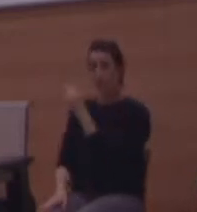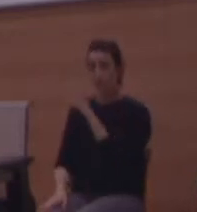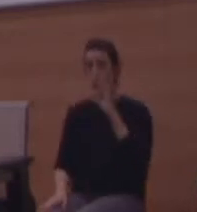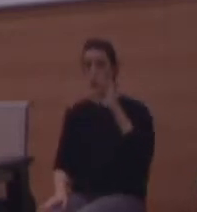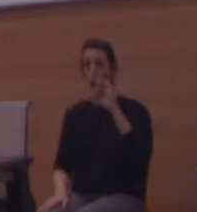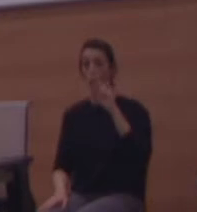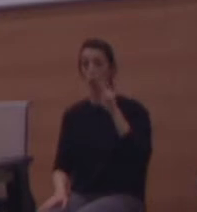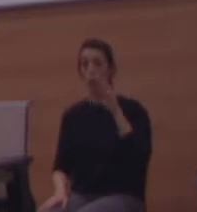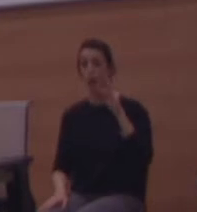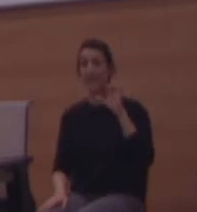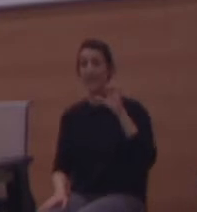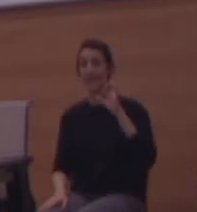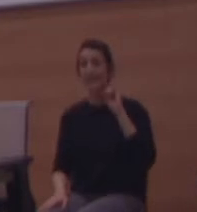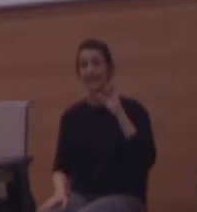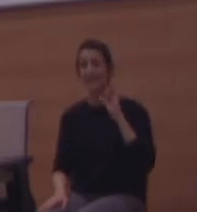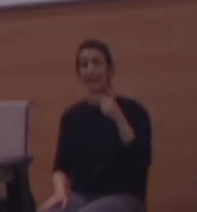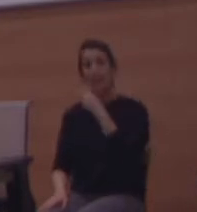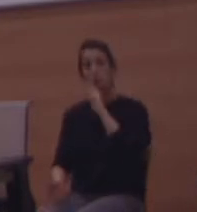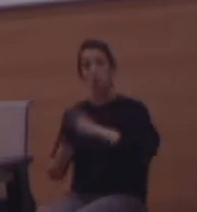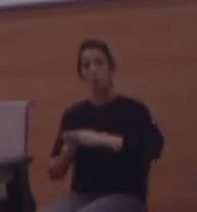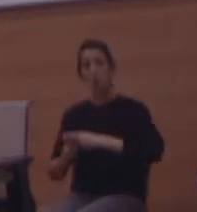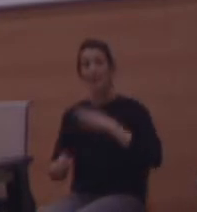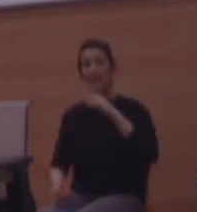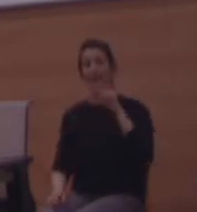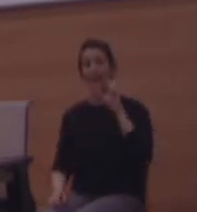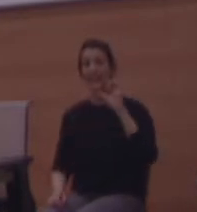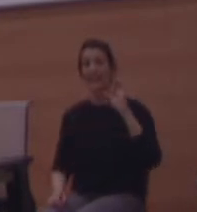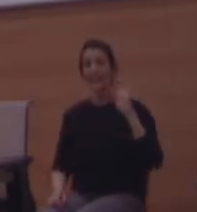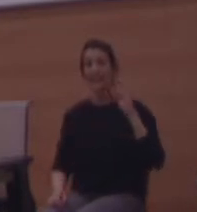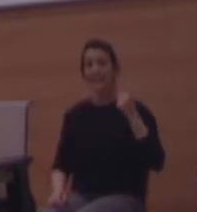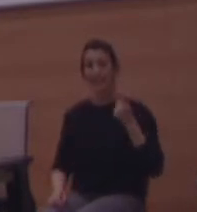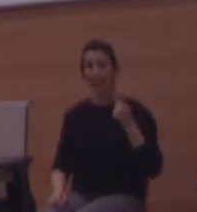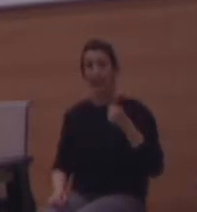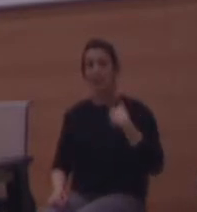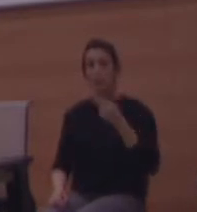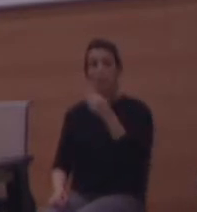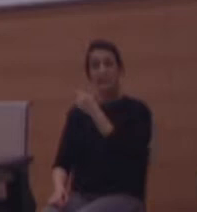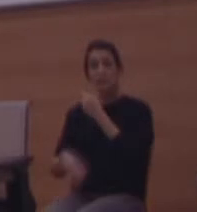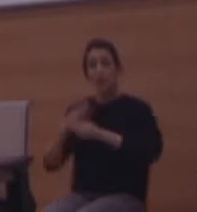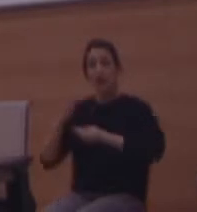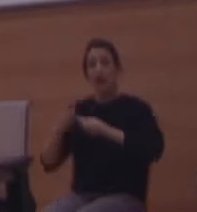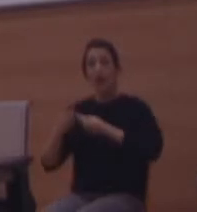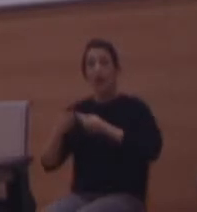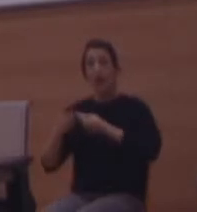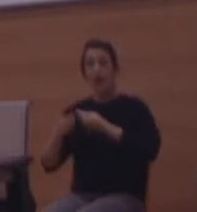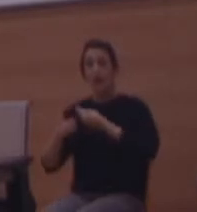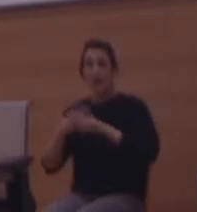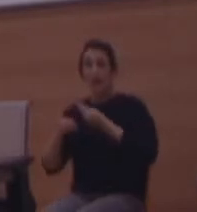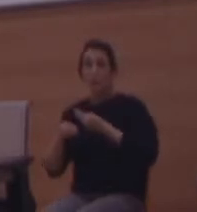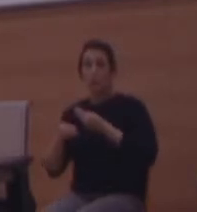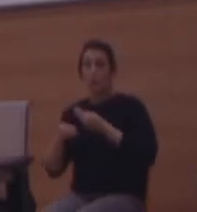ortesis, ¿vale? Con una cresta, esto se llama una cresta subfalángica, y un separador interdigital. Esto está compuesto como por dos